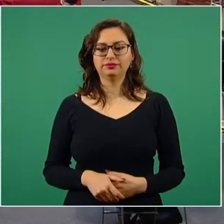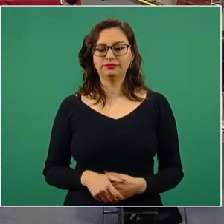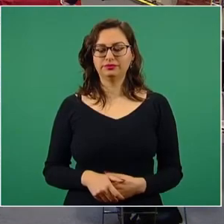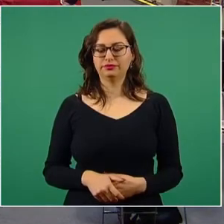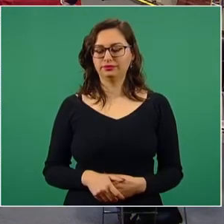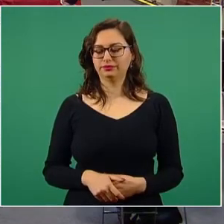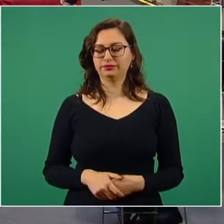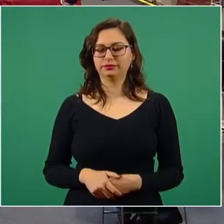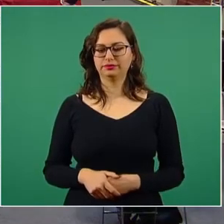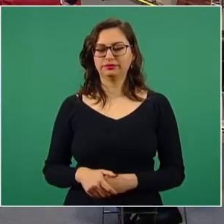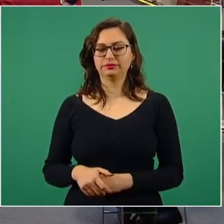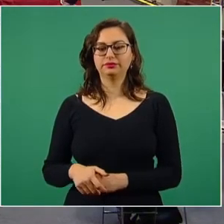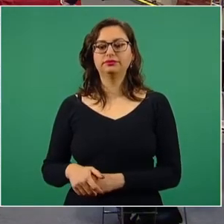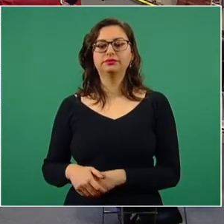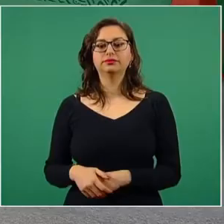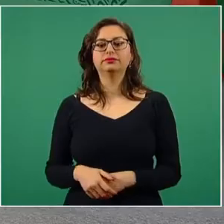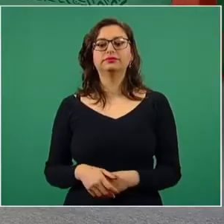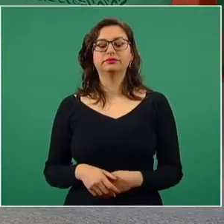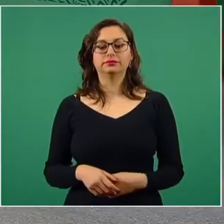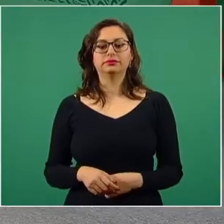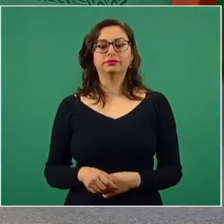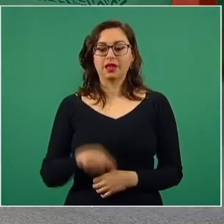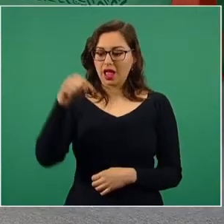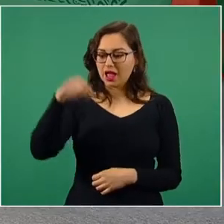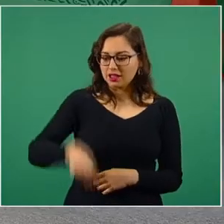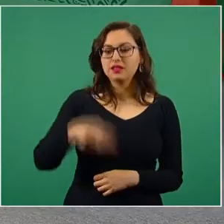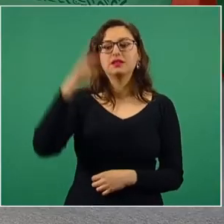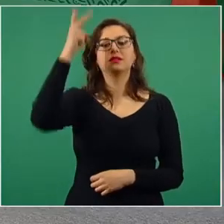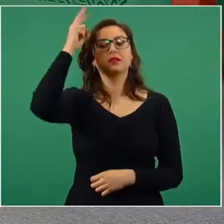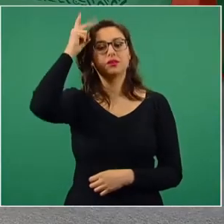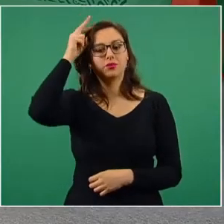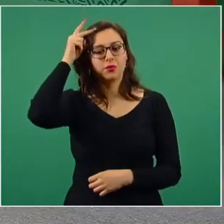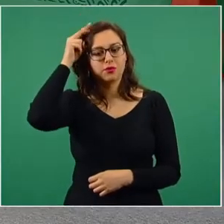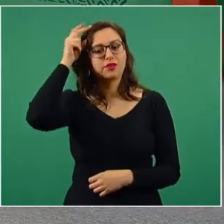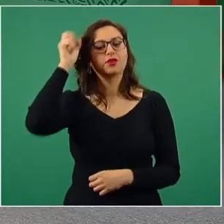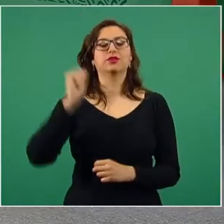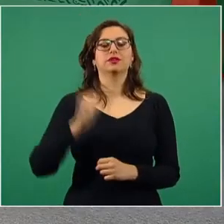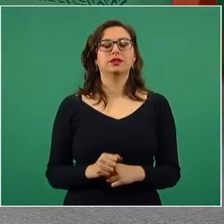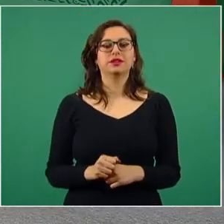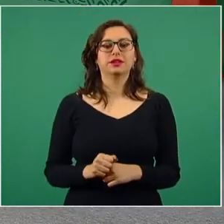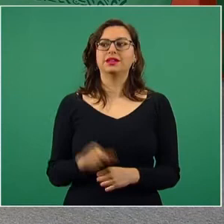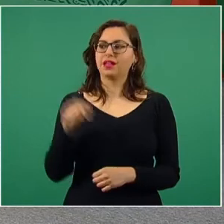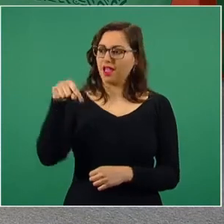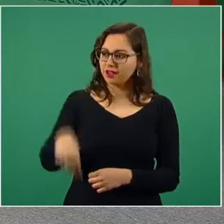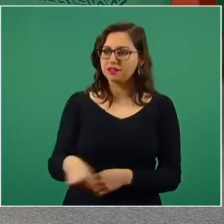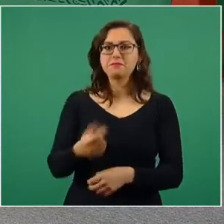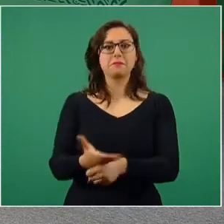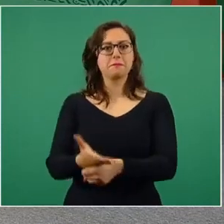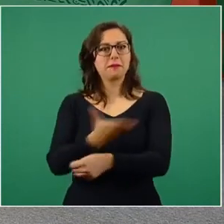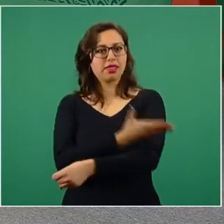Porfirio Díaz, aquí estuvo detenido el presidente Madero,